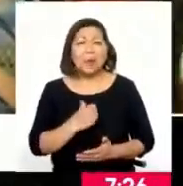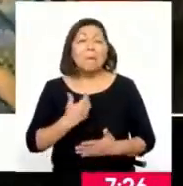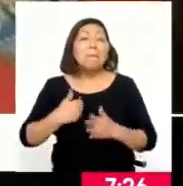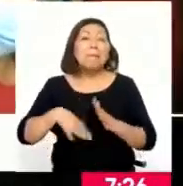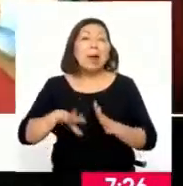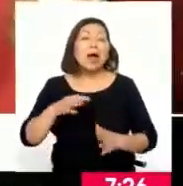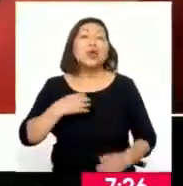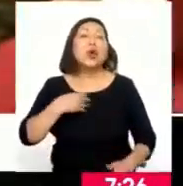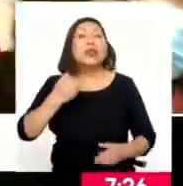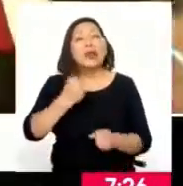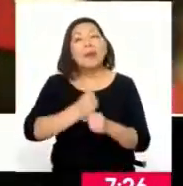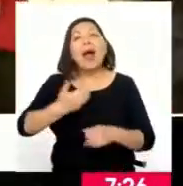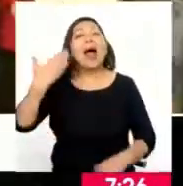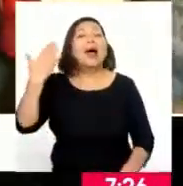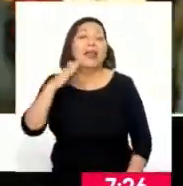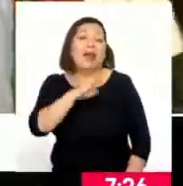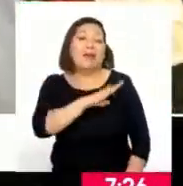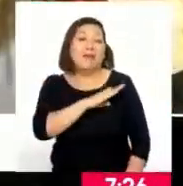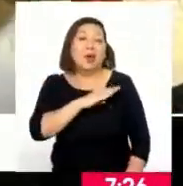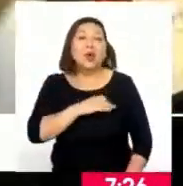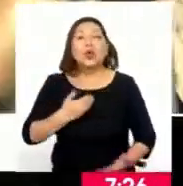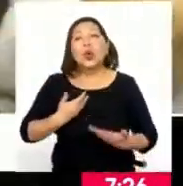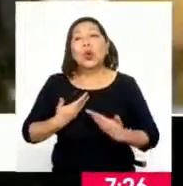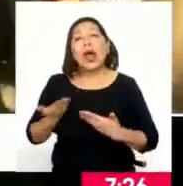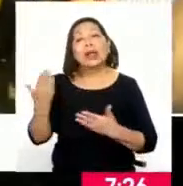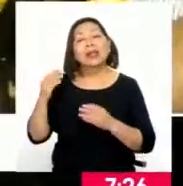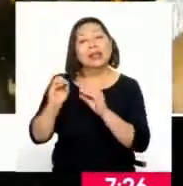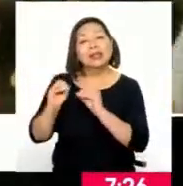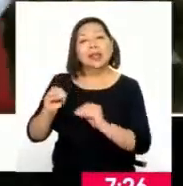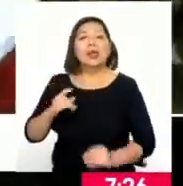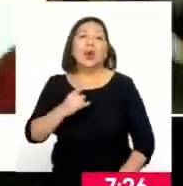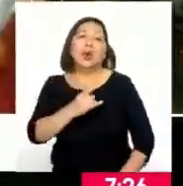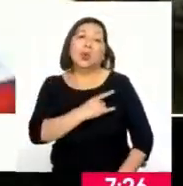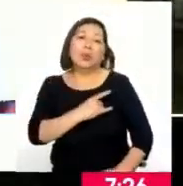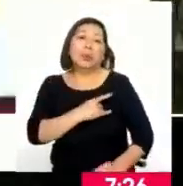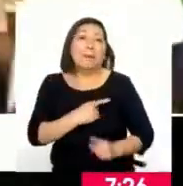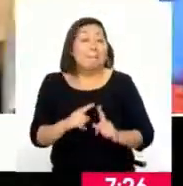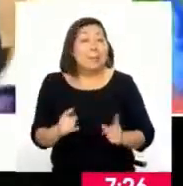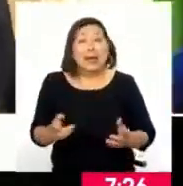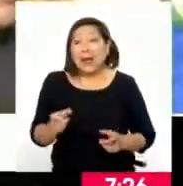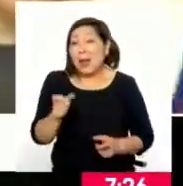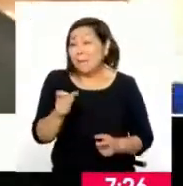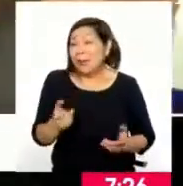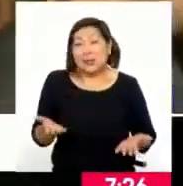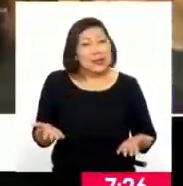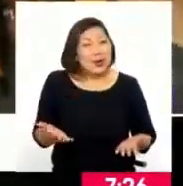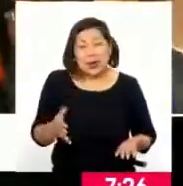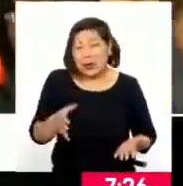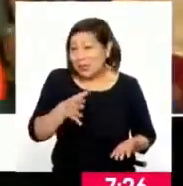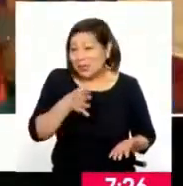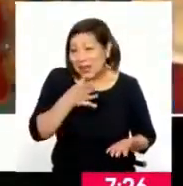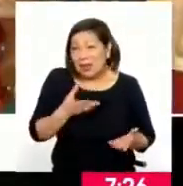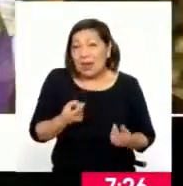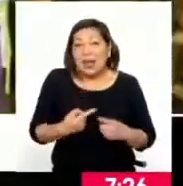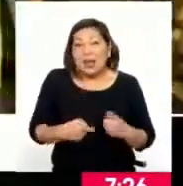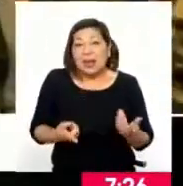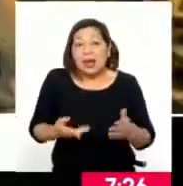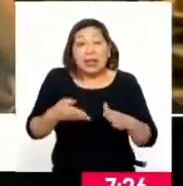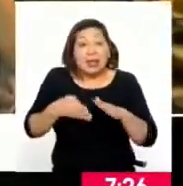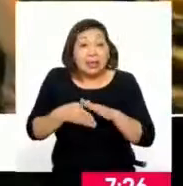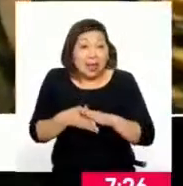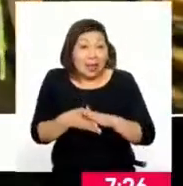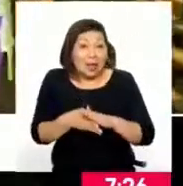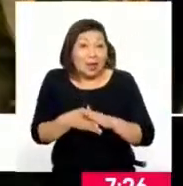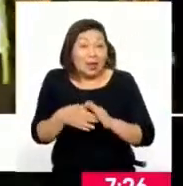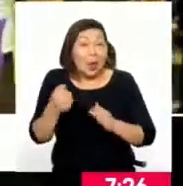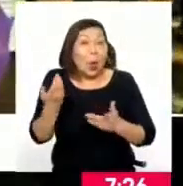desenvuelto como fiscal, soy académico, pero la realidad es que las personas no saben lo que sucede al interior